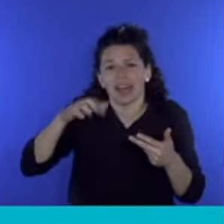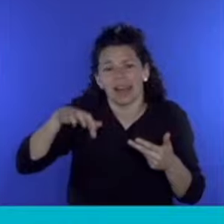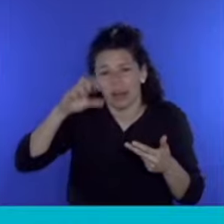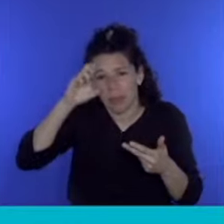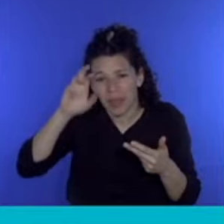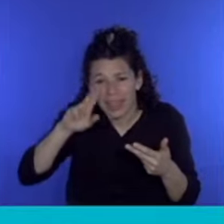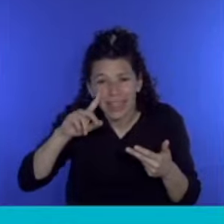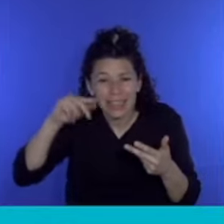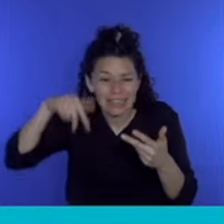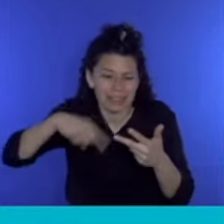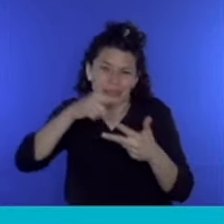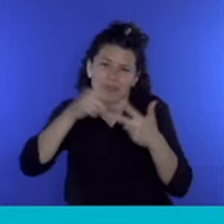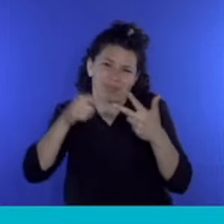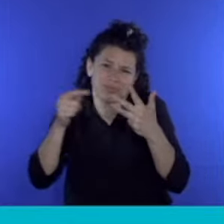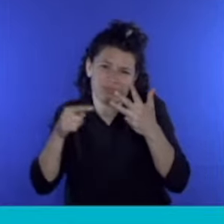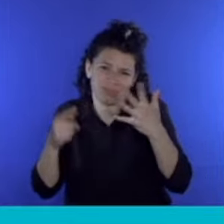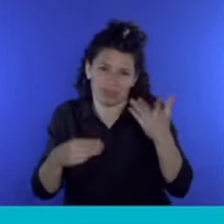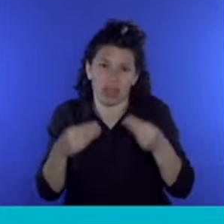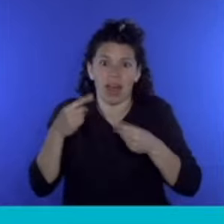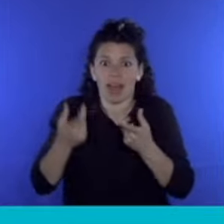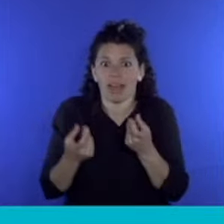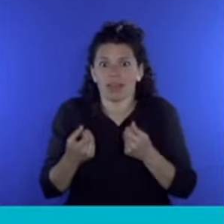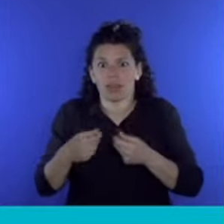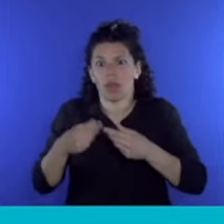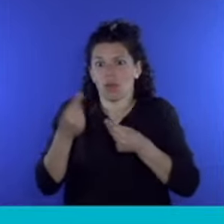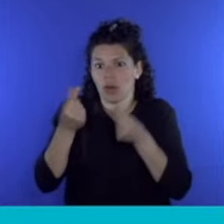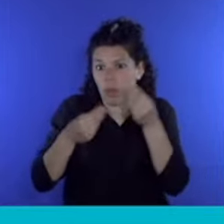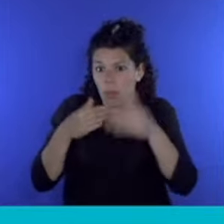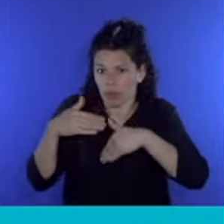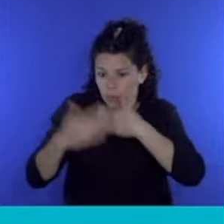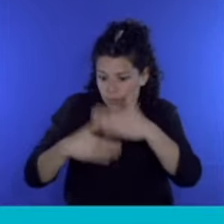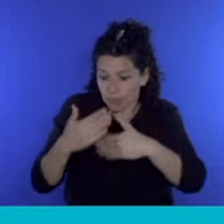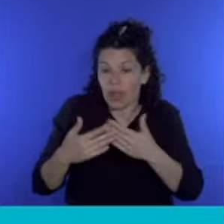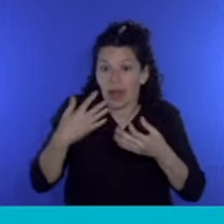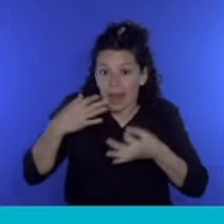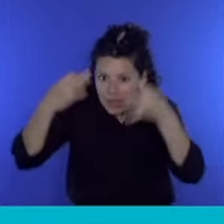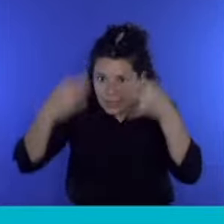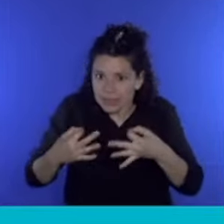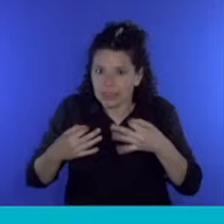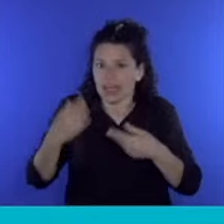una estructura de impuestos progresiva que avance sobre ellos para garantizar el salario,